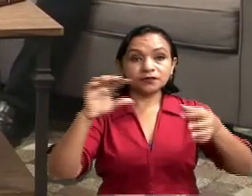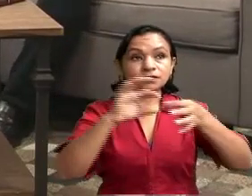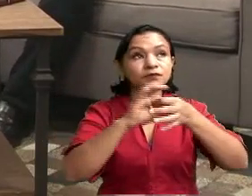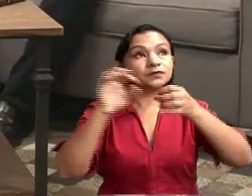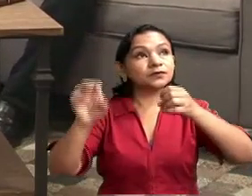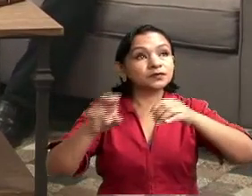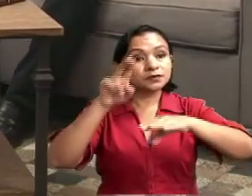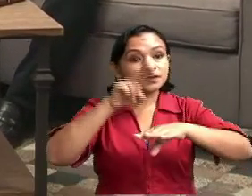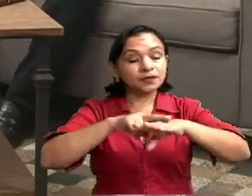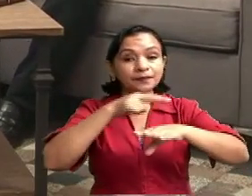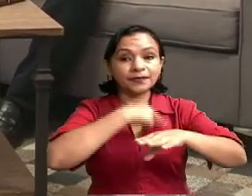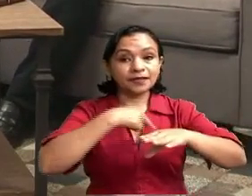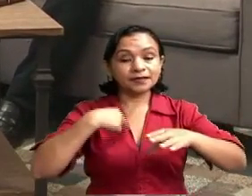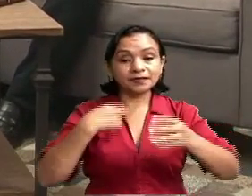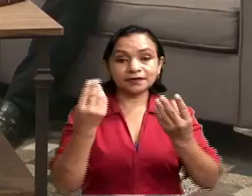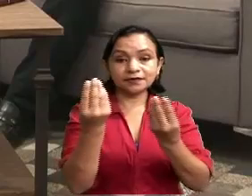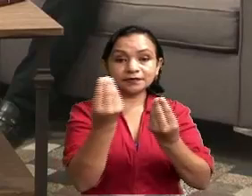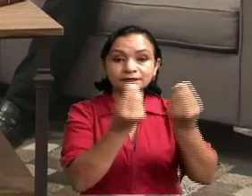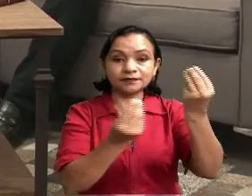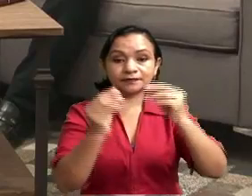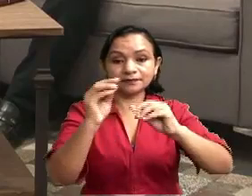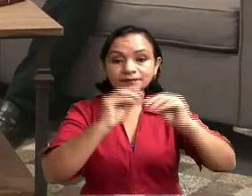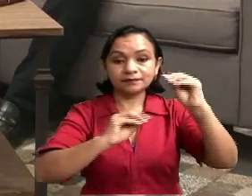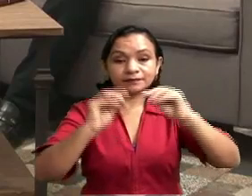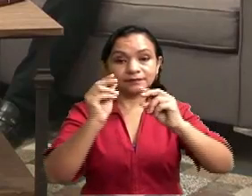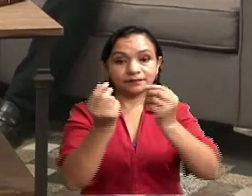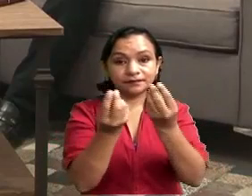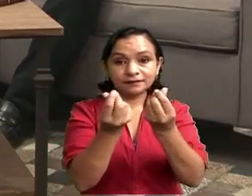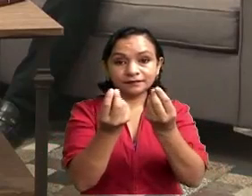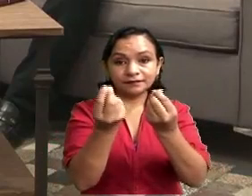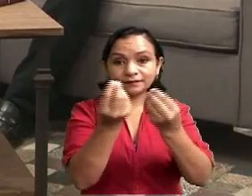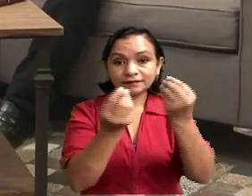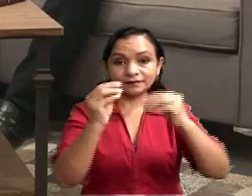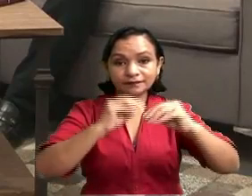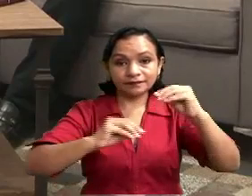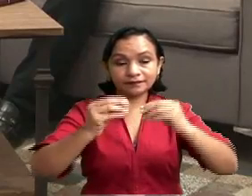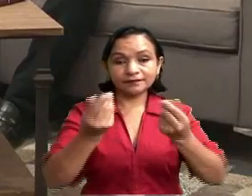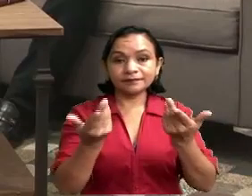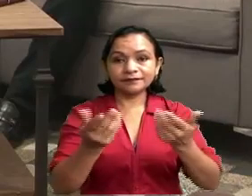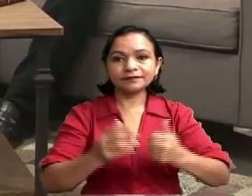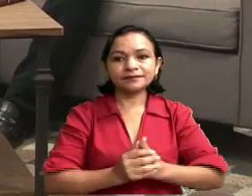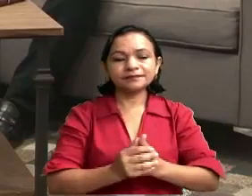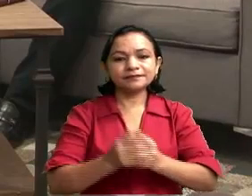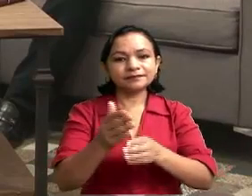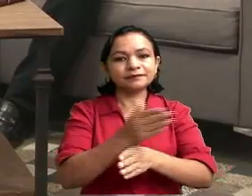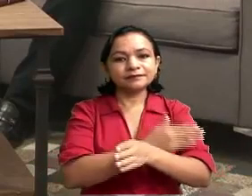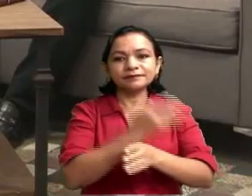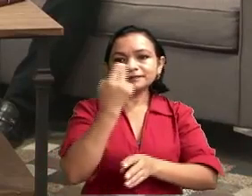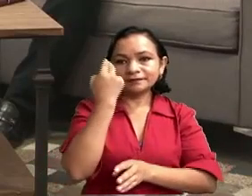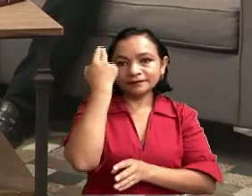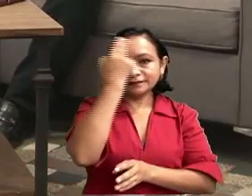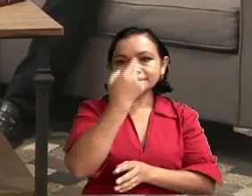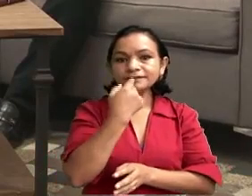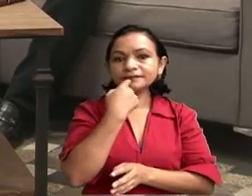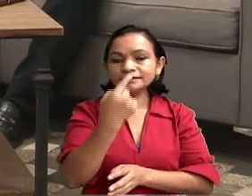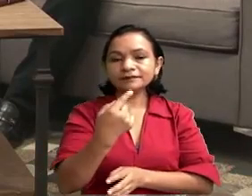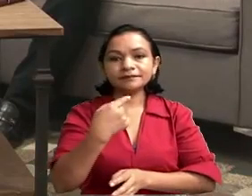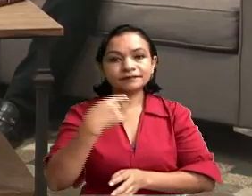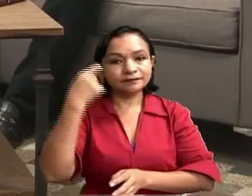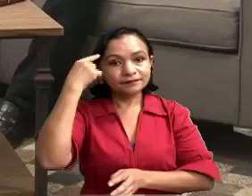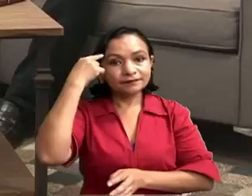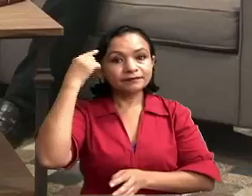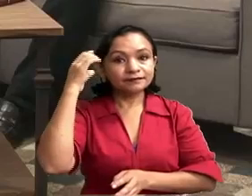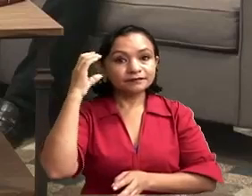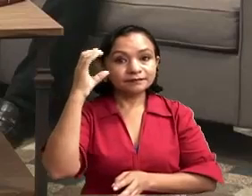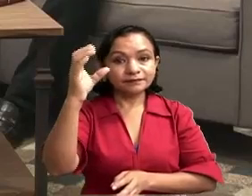para consolidar la economía. Bueno, mira, tal vez antes de, para contestar tu pregunta, creo que